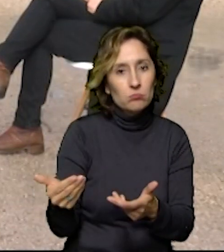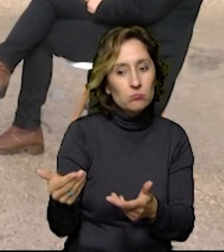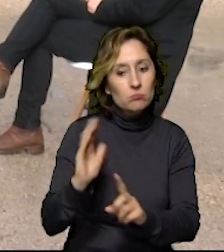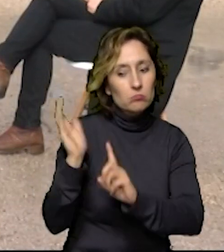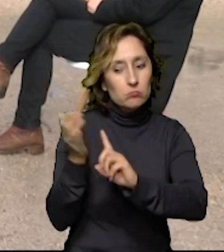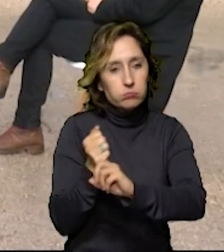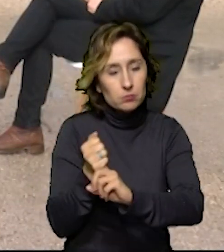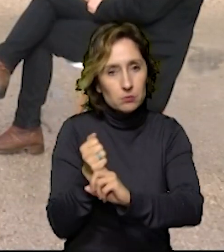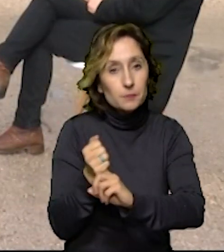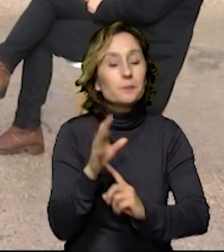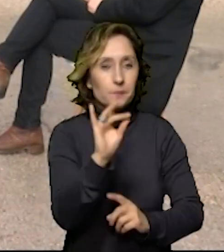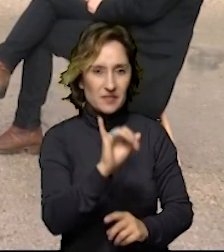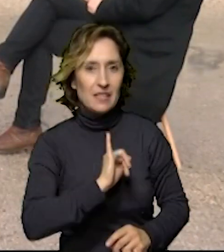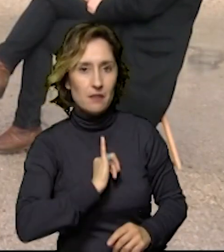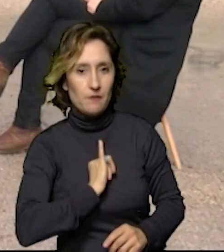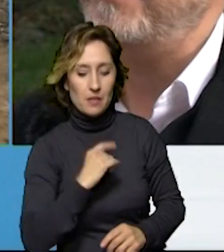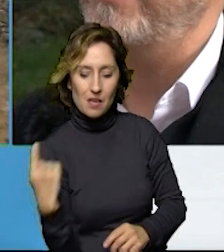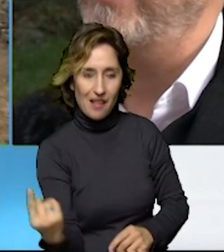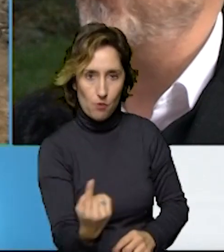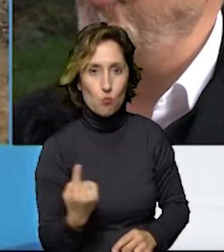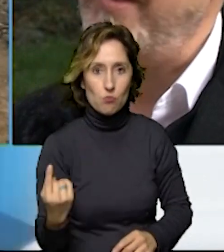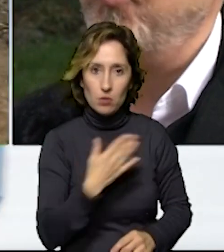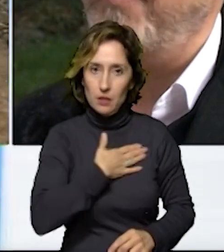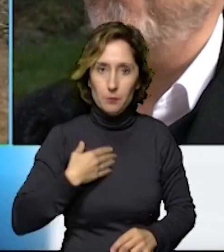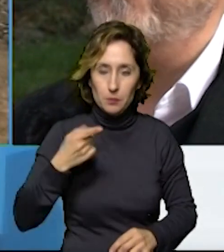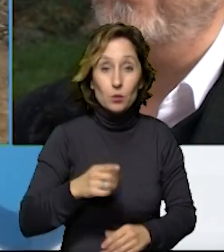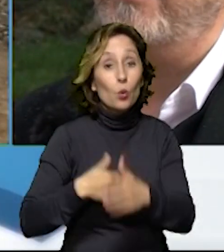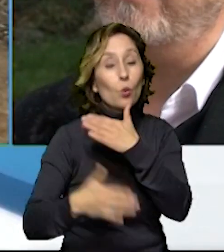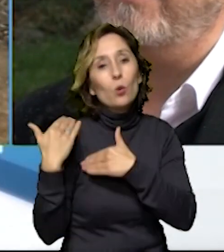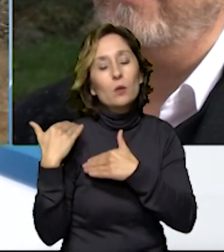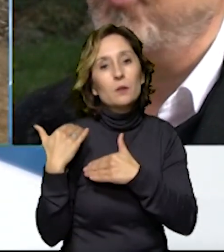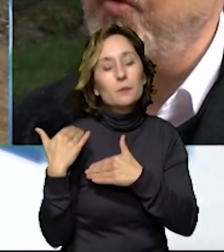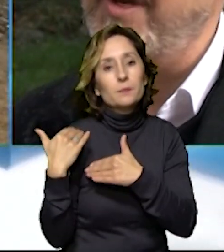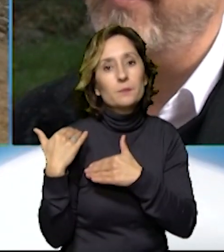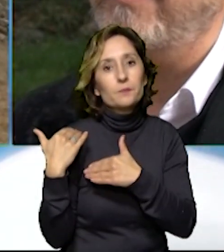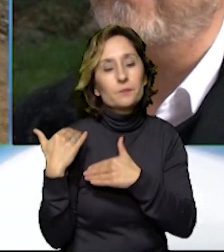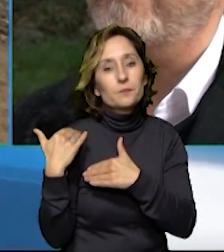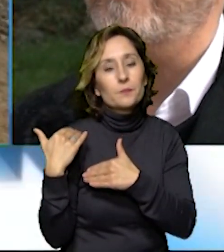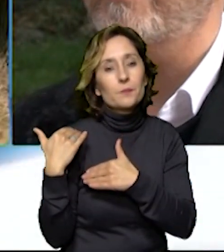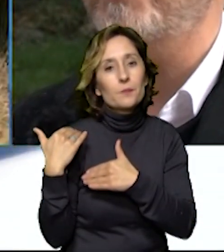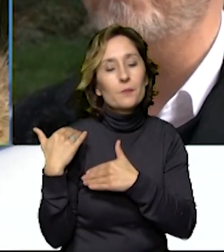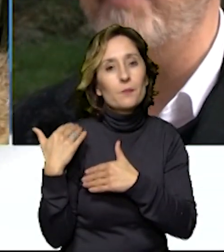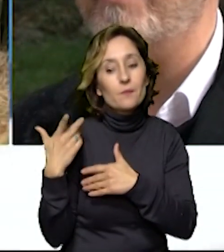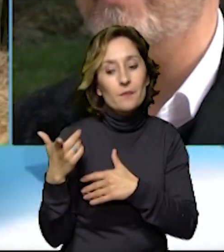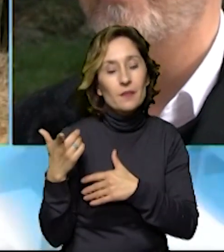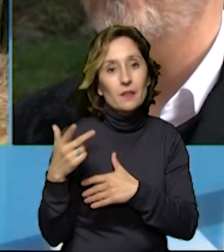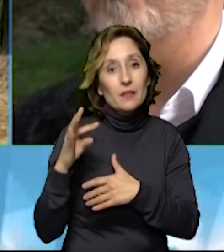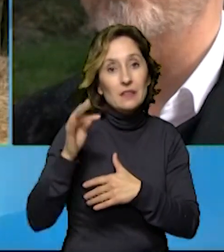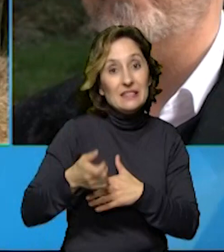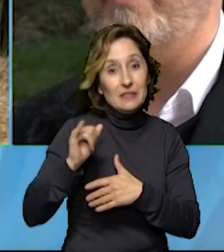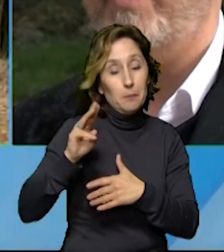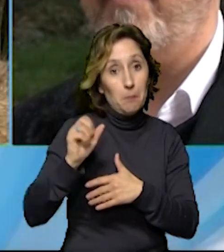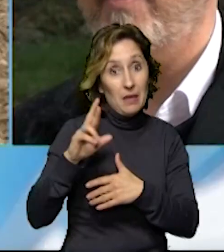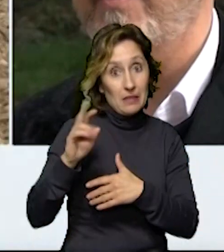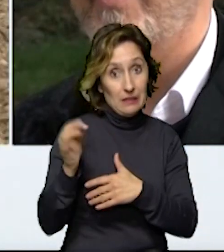eso. De identificación, efectivamente. Y además hubo una actuación en su día de Chimparta con